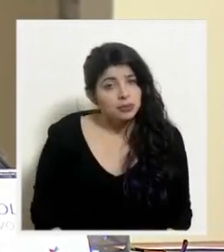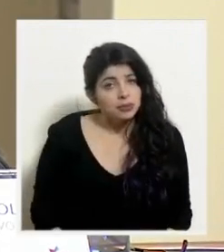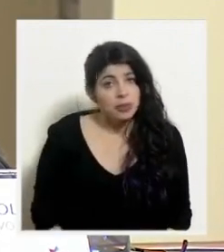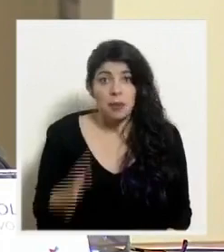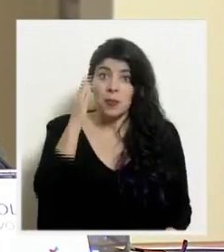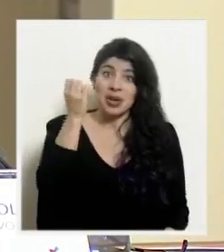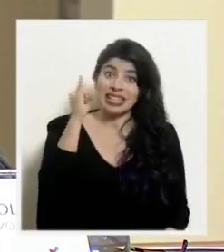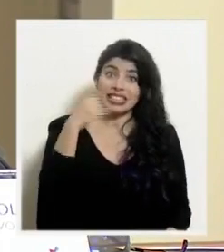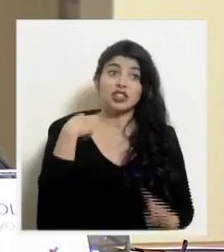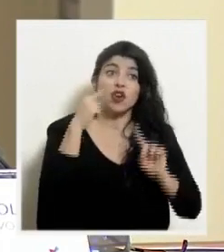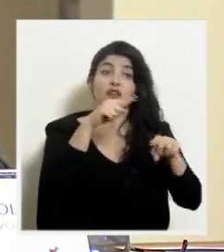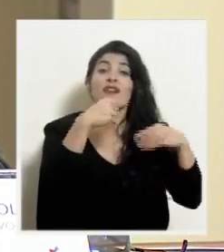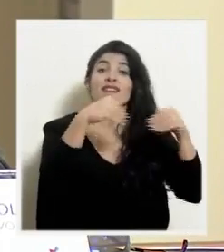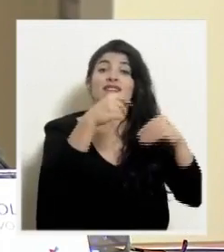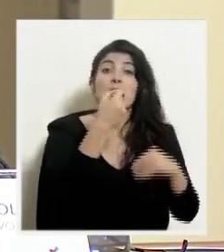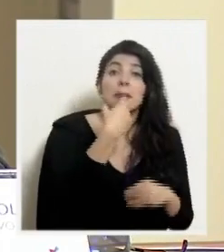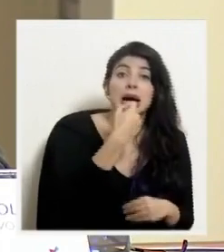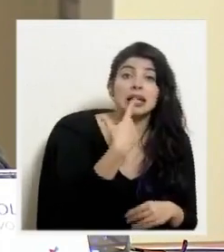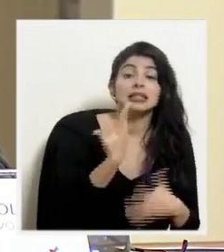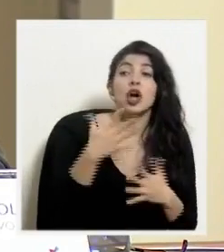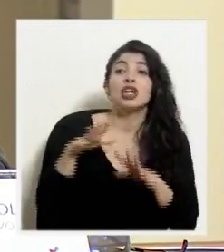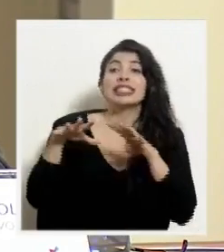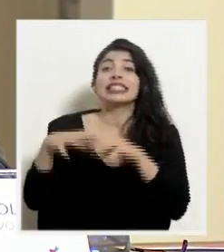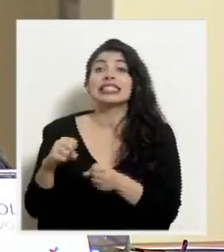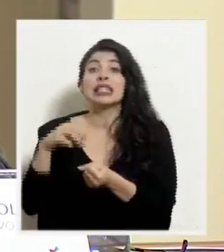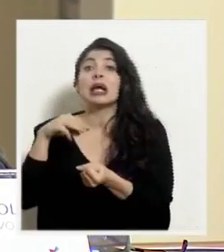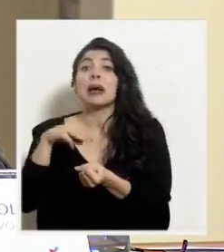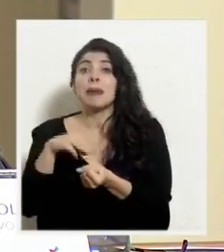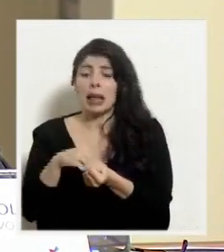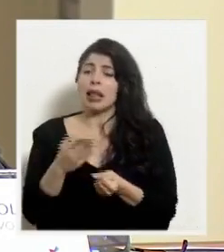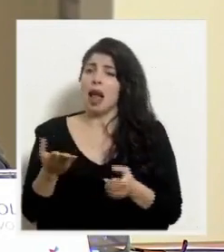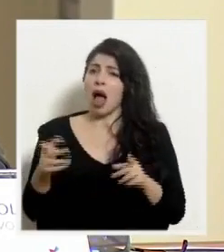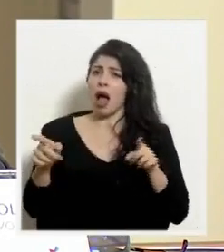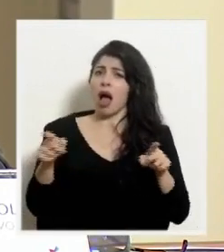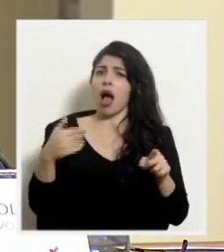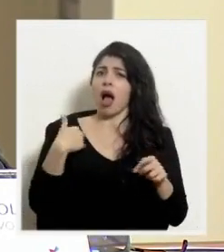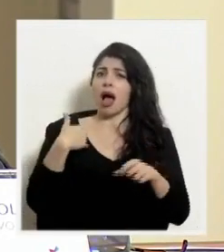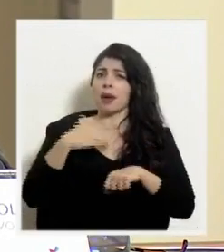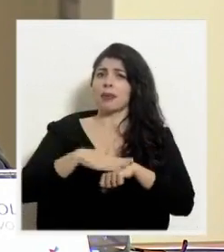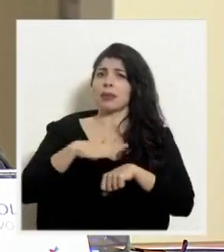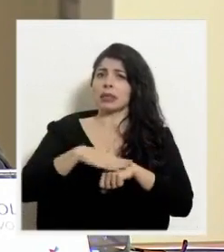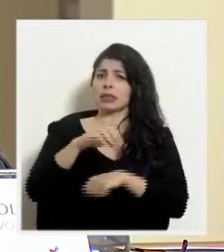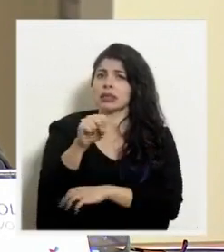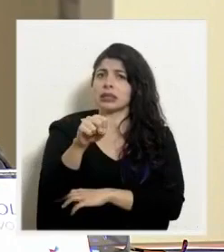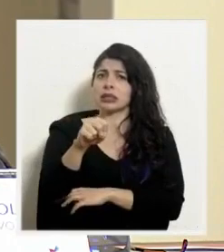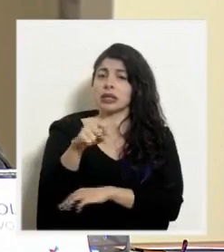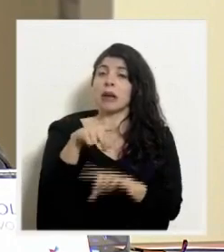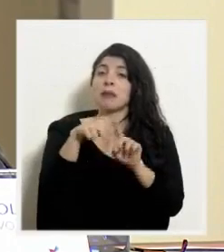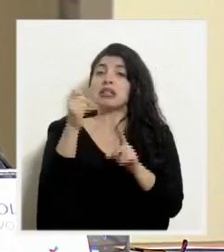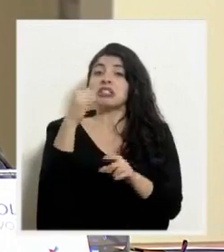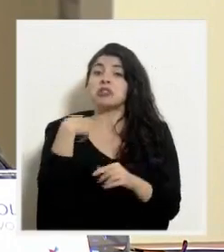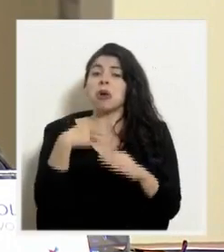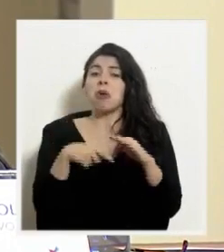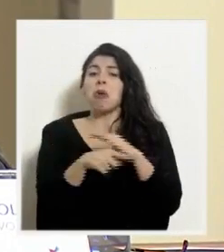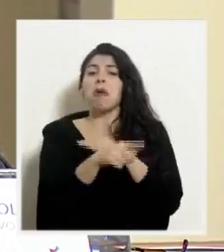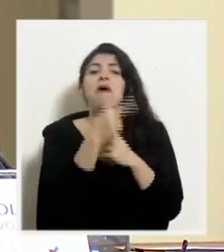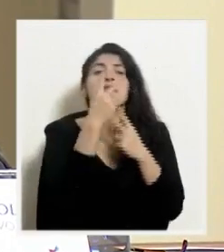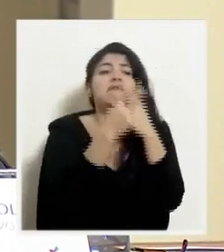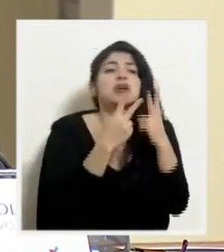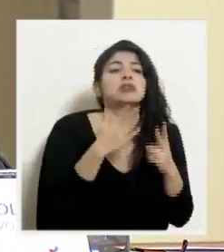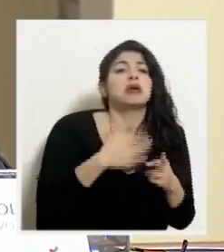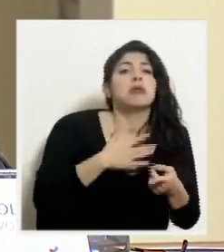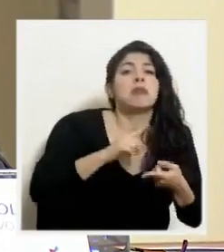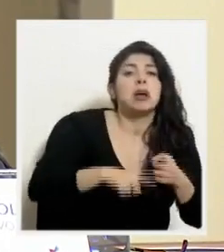Porque si voy para una farmacia, porque si voy para una cita médica, sí hay una excepción. Pero si quiero ir a visitar a mi amigo,